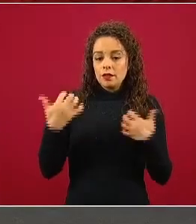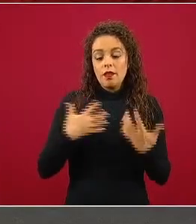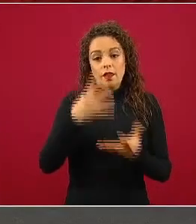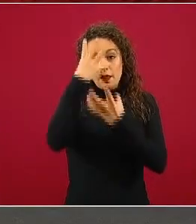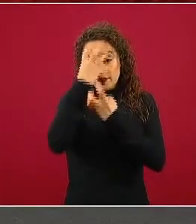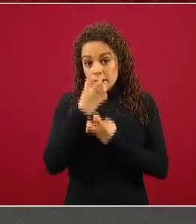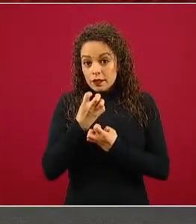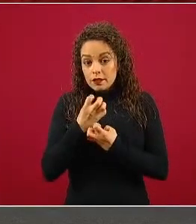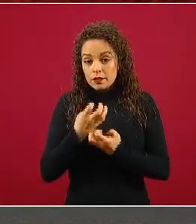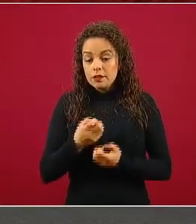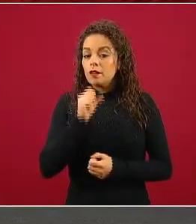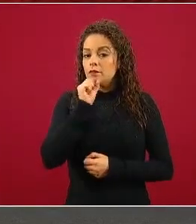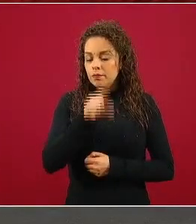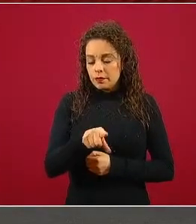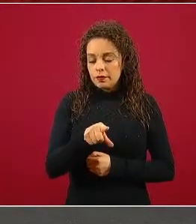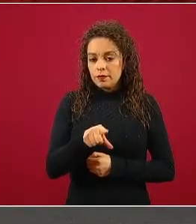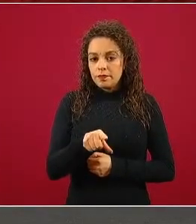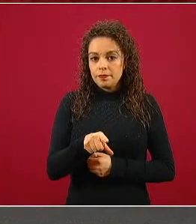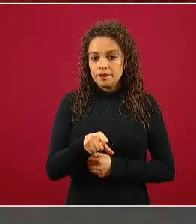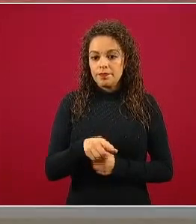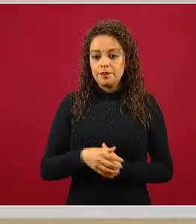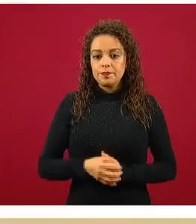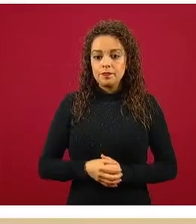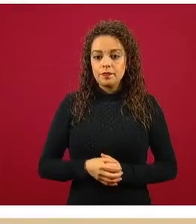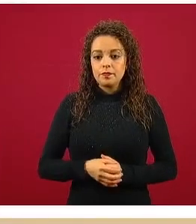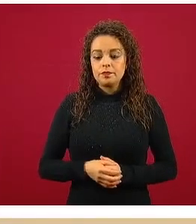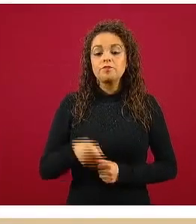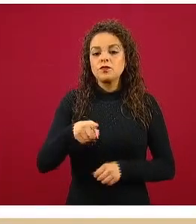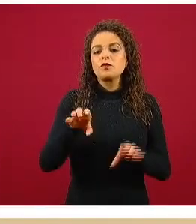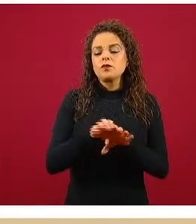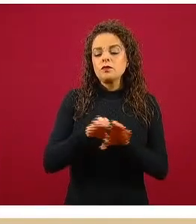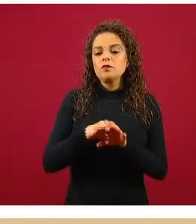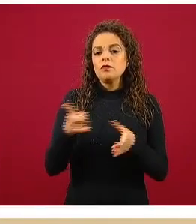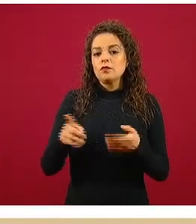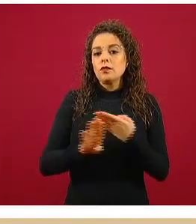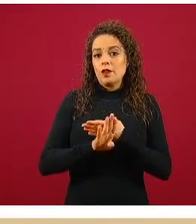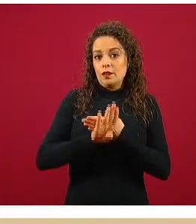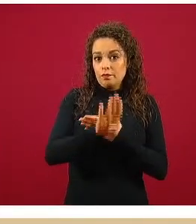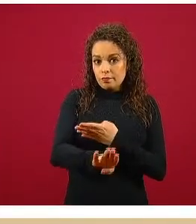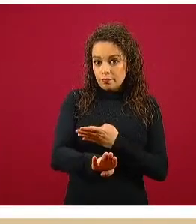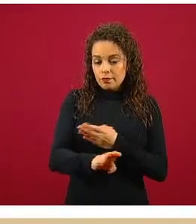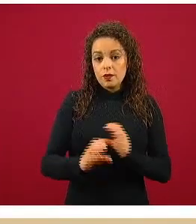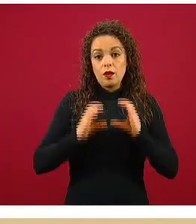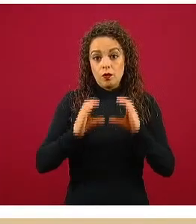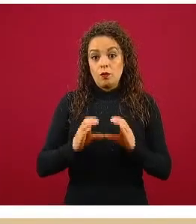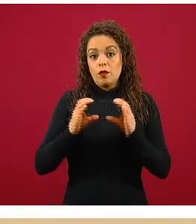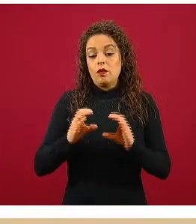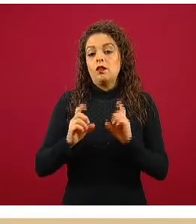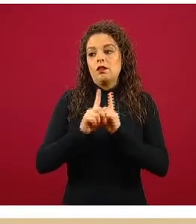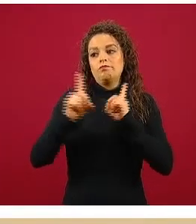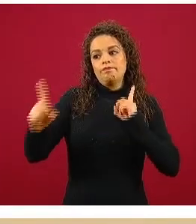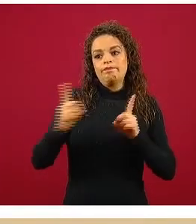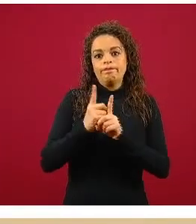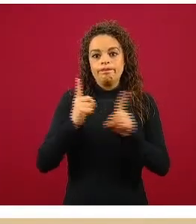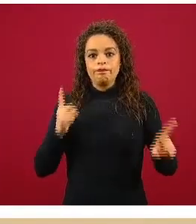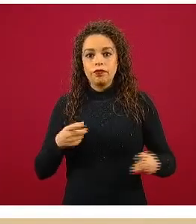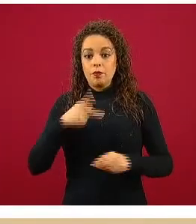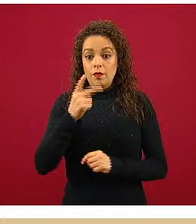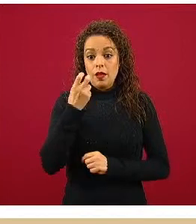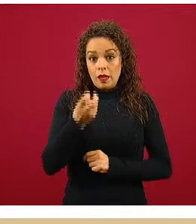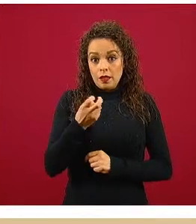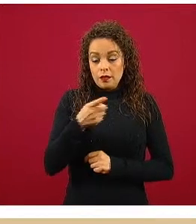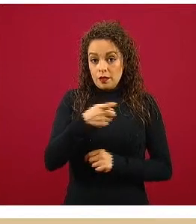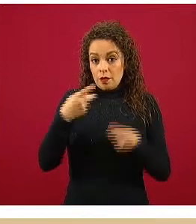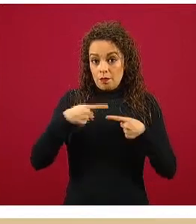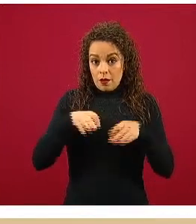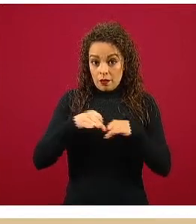También se encuentran cumpliendo con medidas de prevención, de aislamiento, pero también eso a veces hace que el personal de